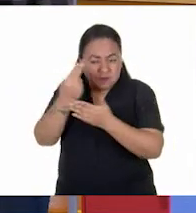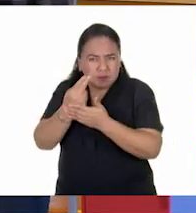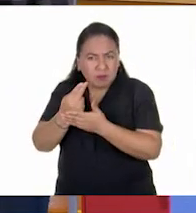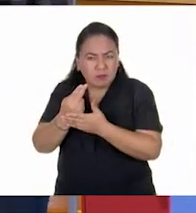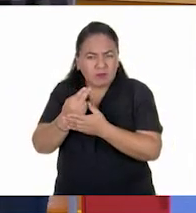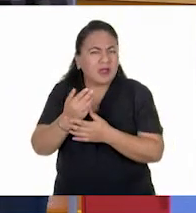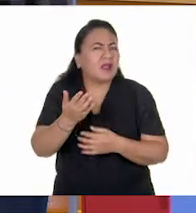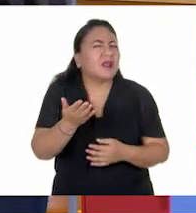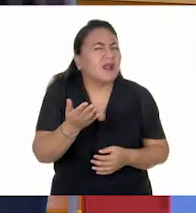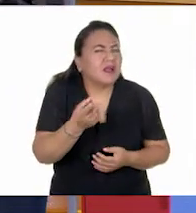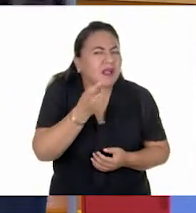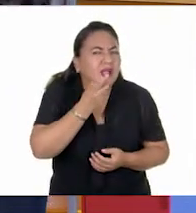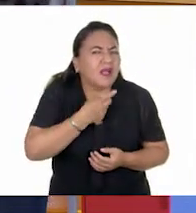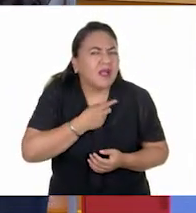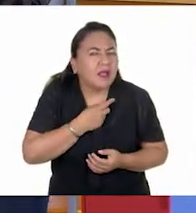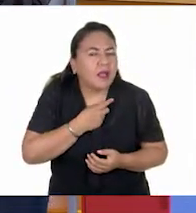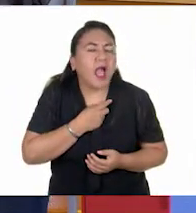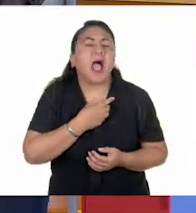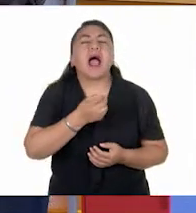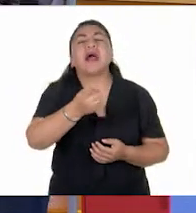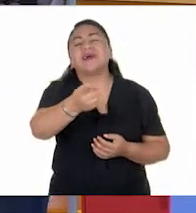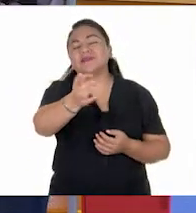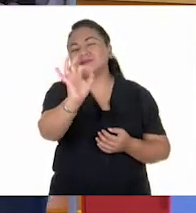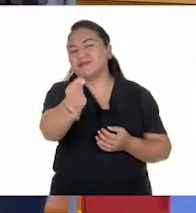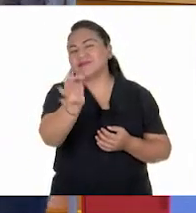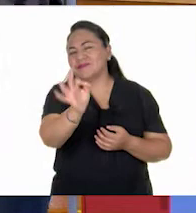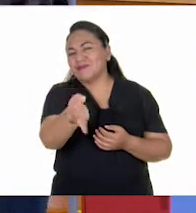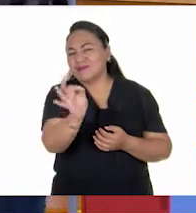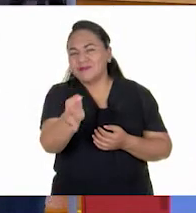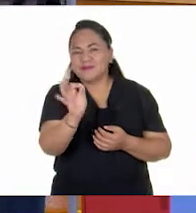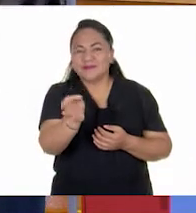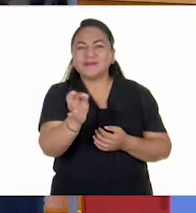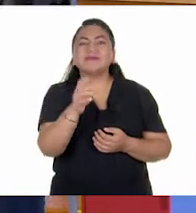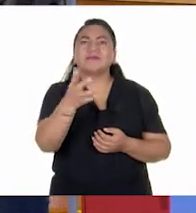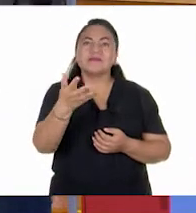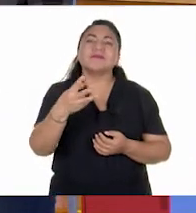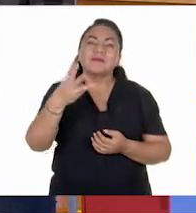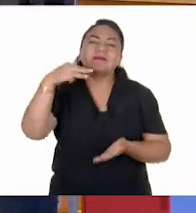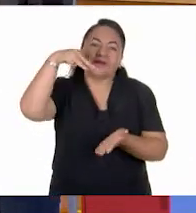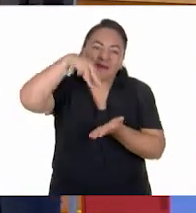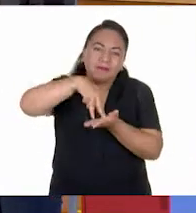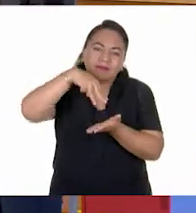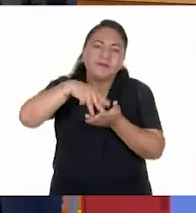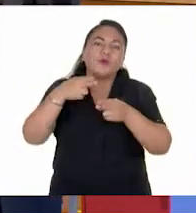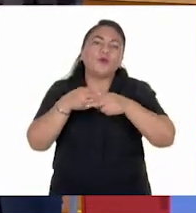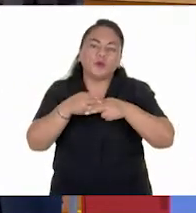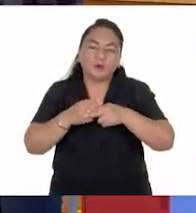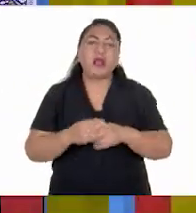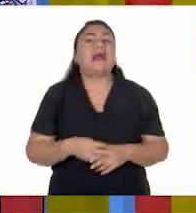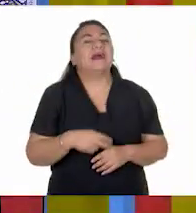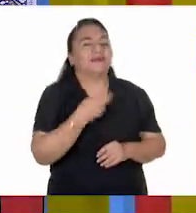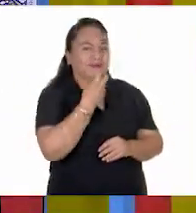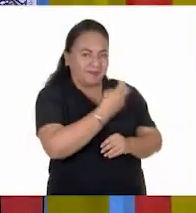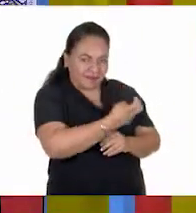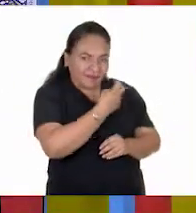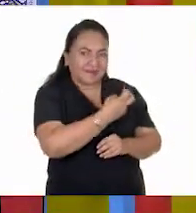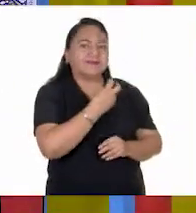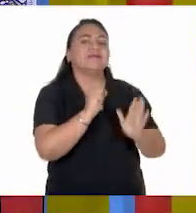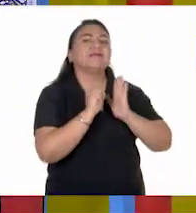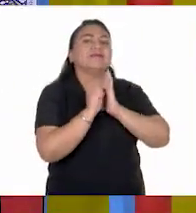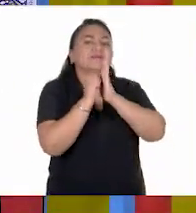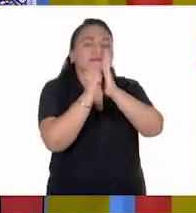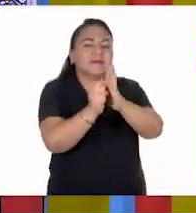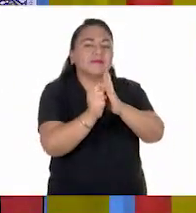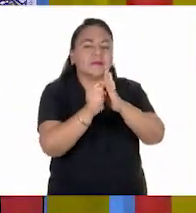¿Cómo dices? ¡Claro! Unos cubiertos, ¿verdad? Con unos cubiertos, maestro. Muy bien, Pili. El símbolo